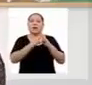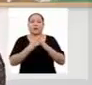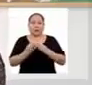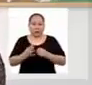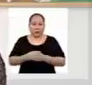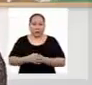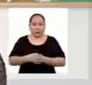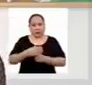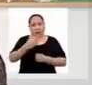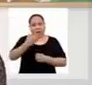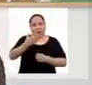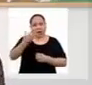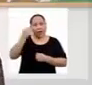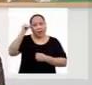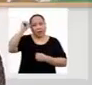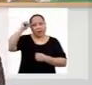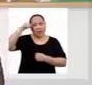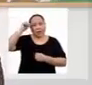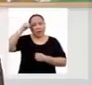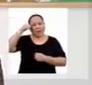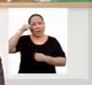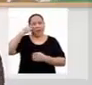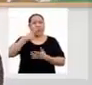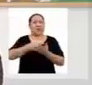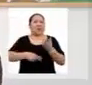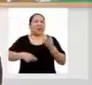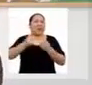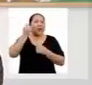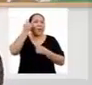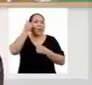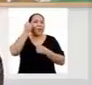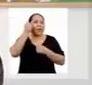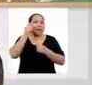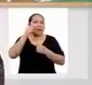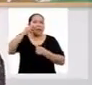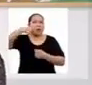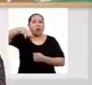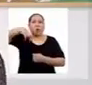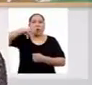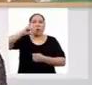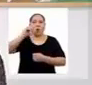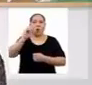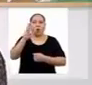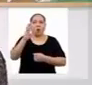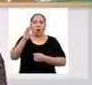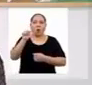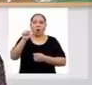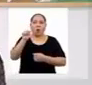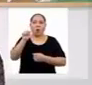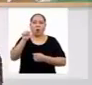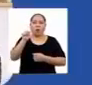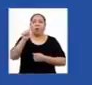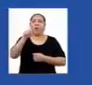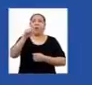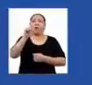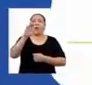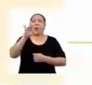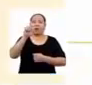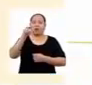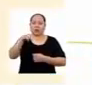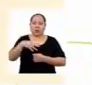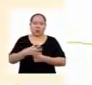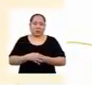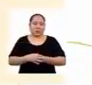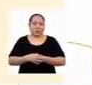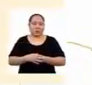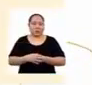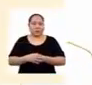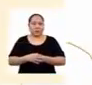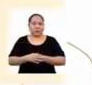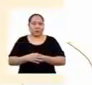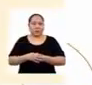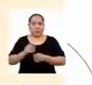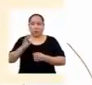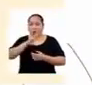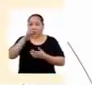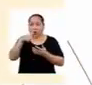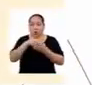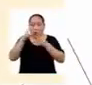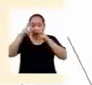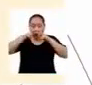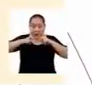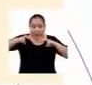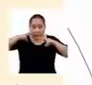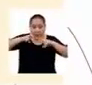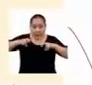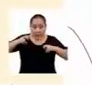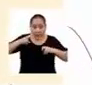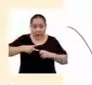Antes, recordemos qué estamos entendiendo por población según el autor Nortes. Toda investigación